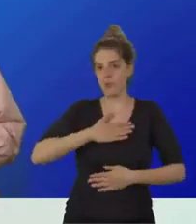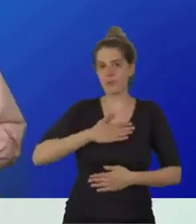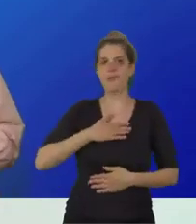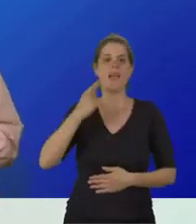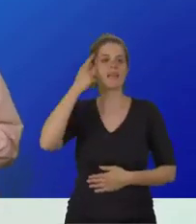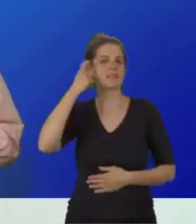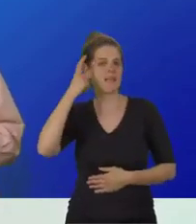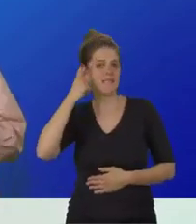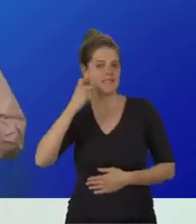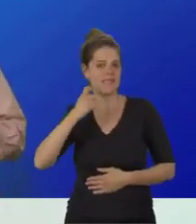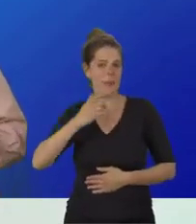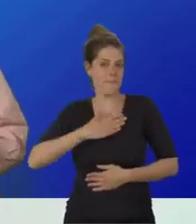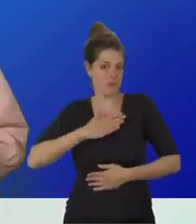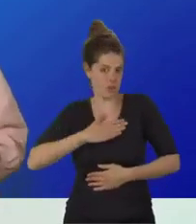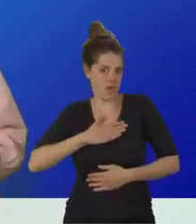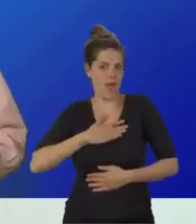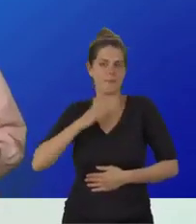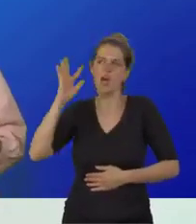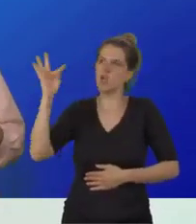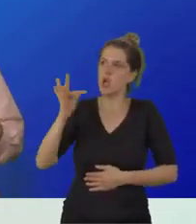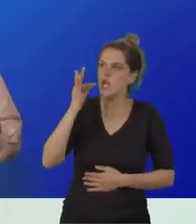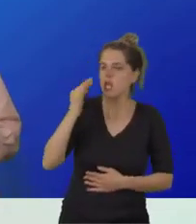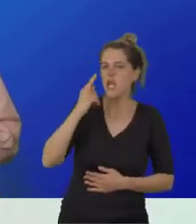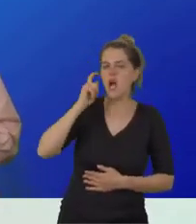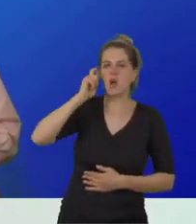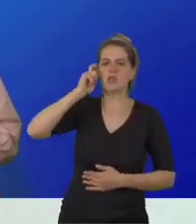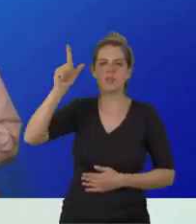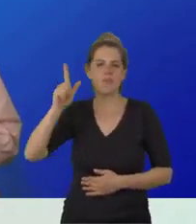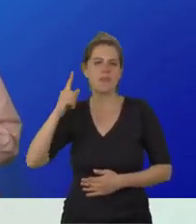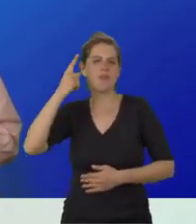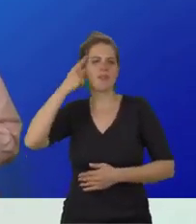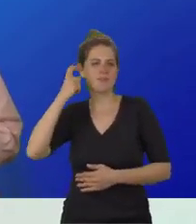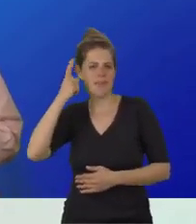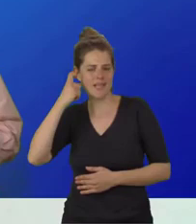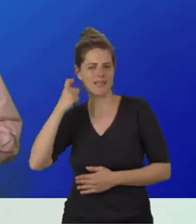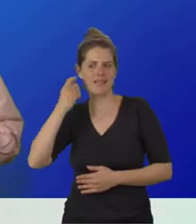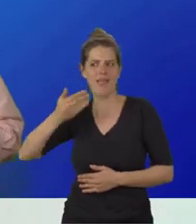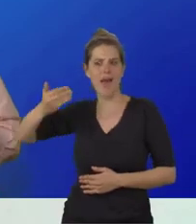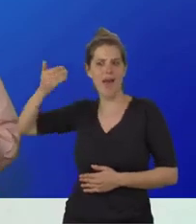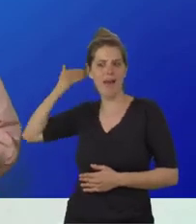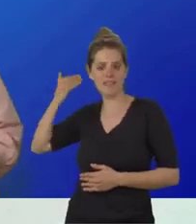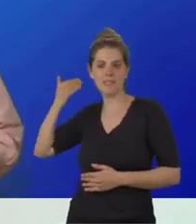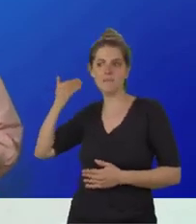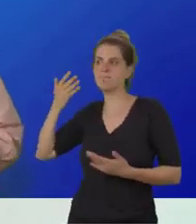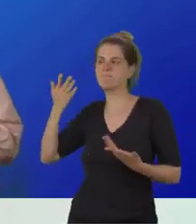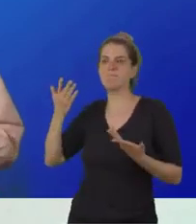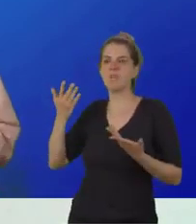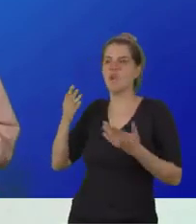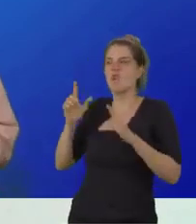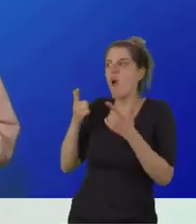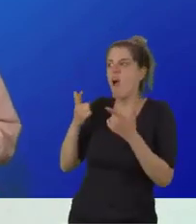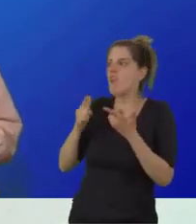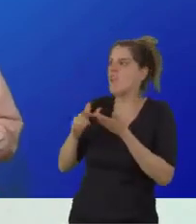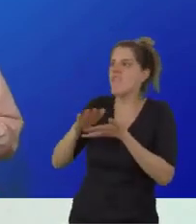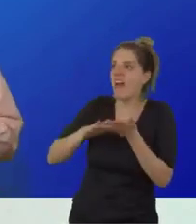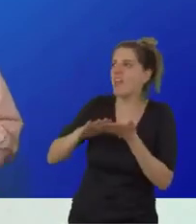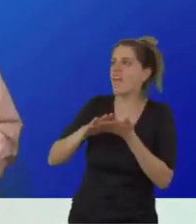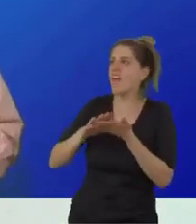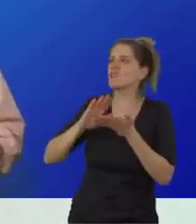mi experiencia, en mi bagaje teórico y en mis experiencias previas no